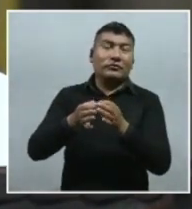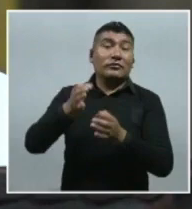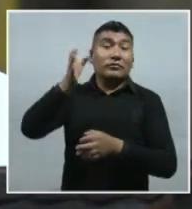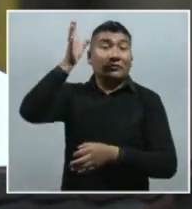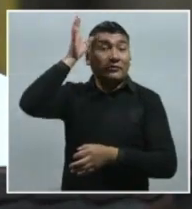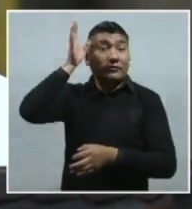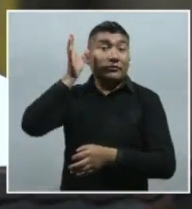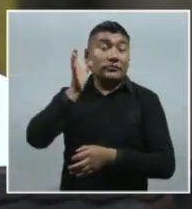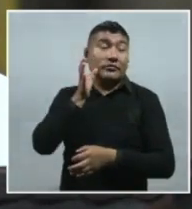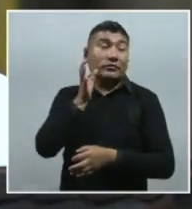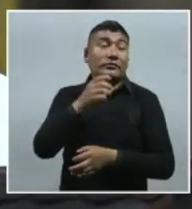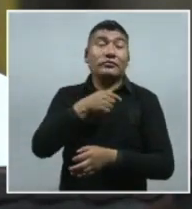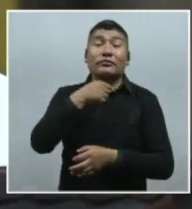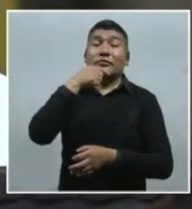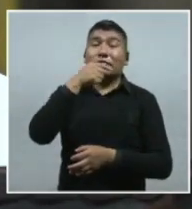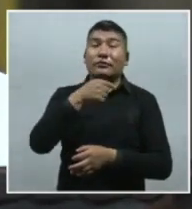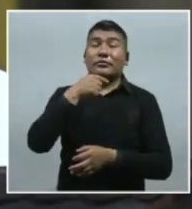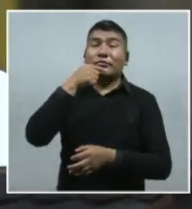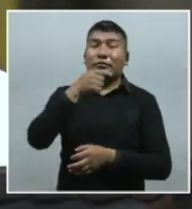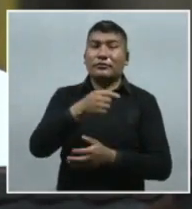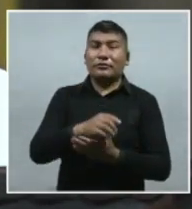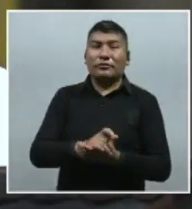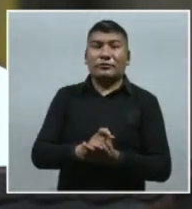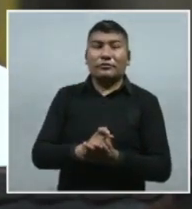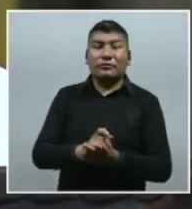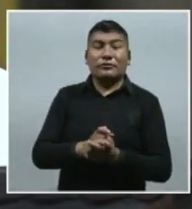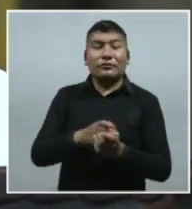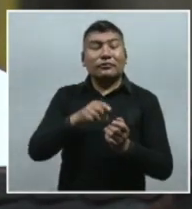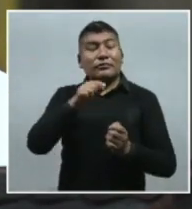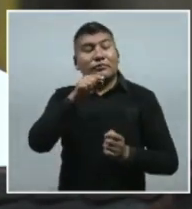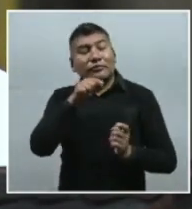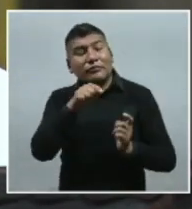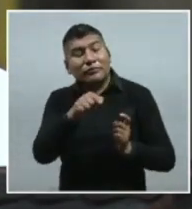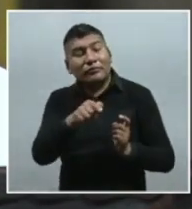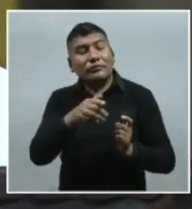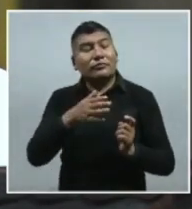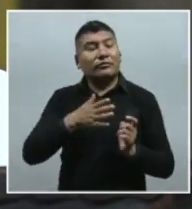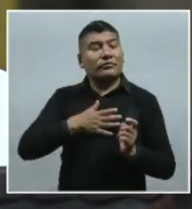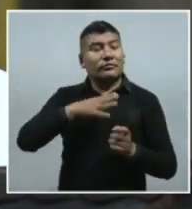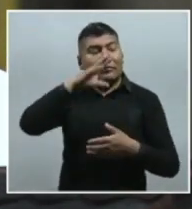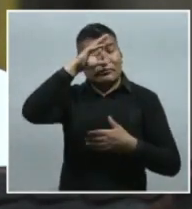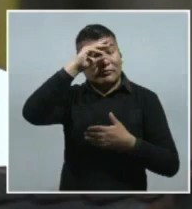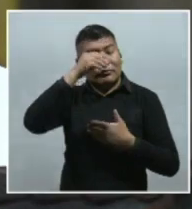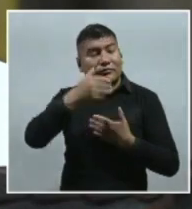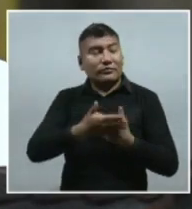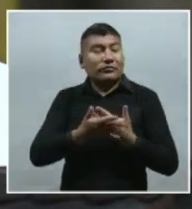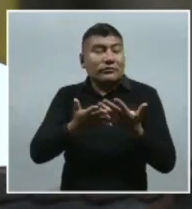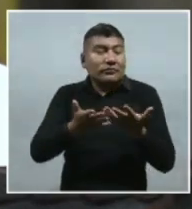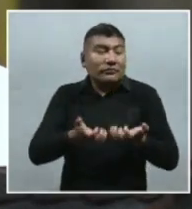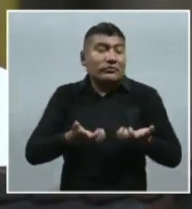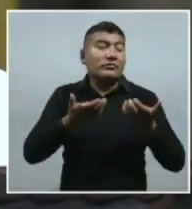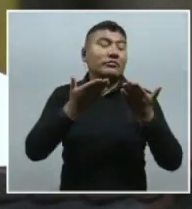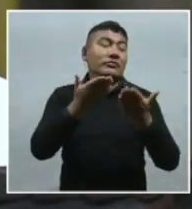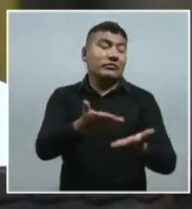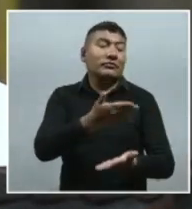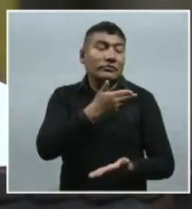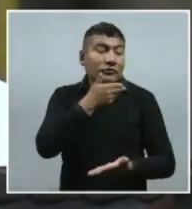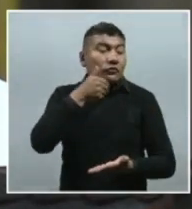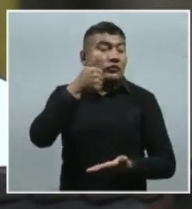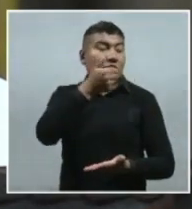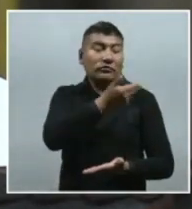que dijeron a mi hijo quiero darle lo mejor Y qué es lo